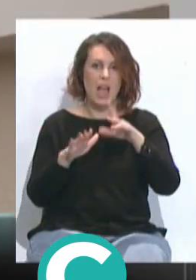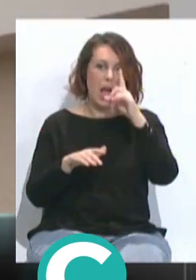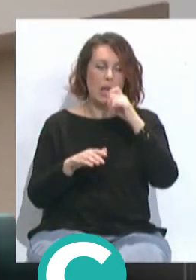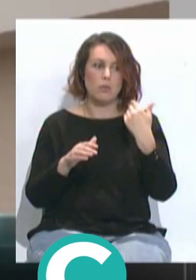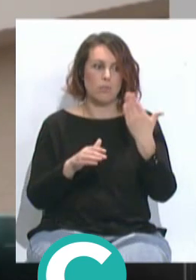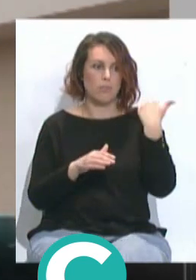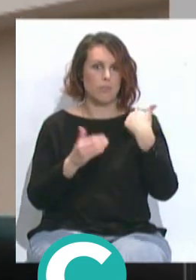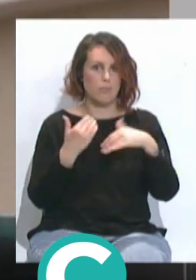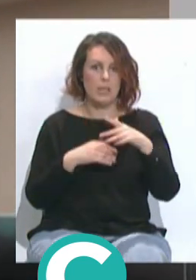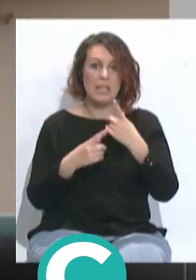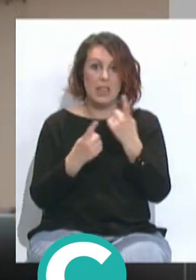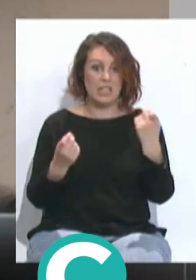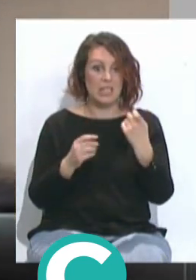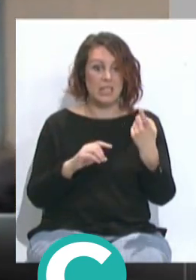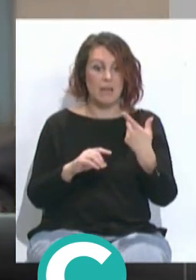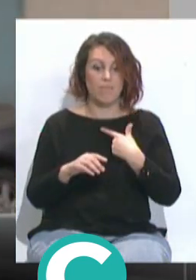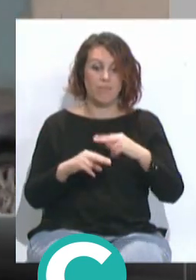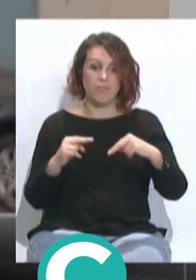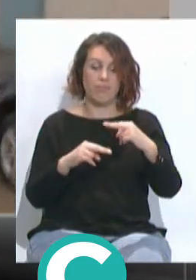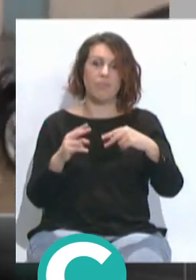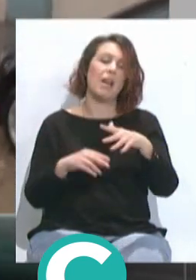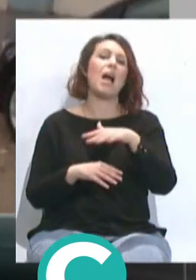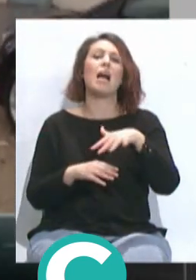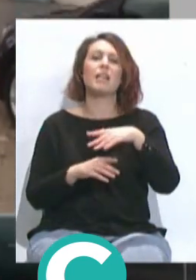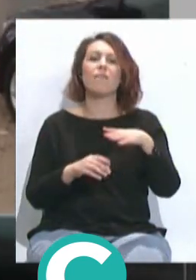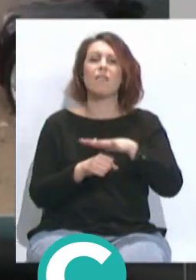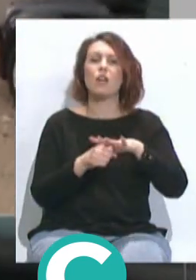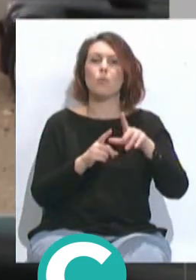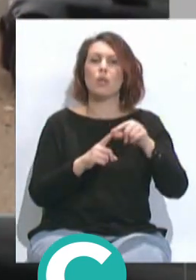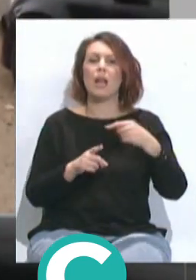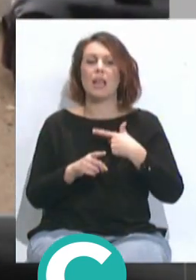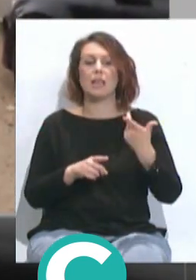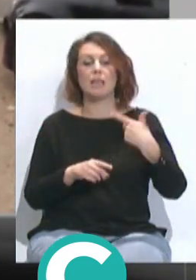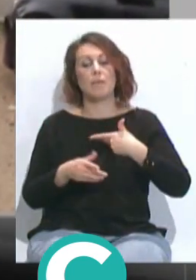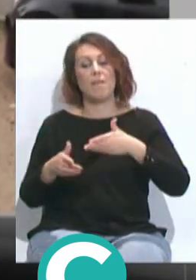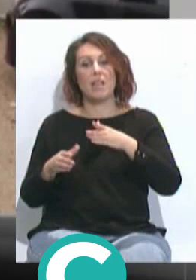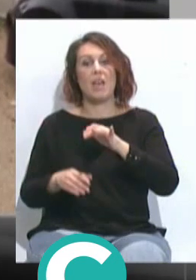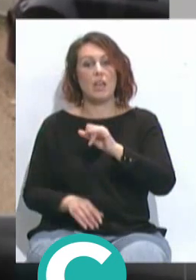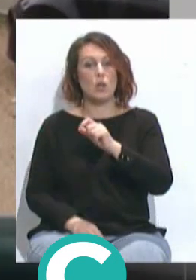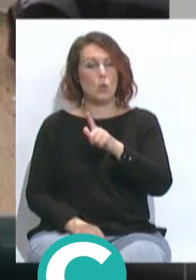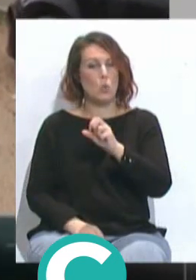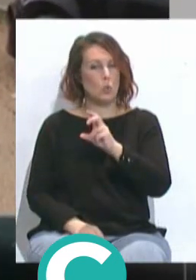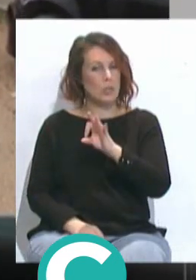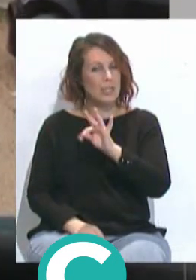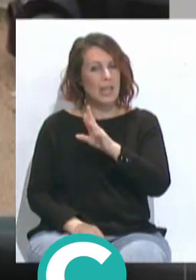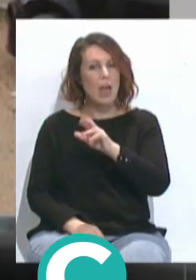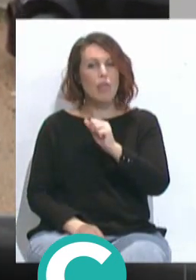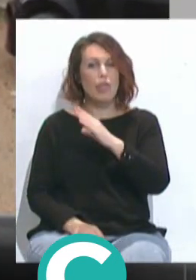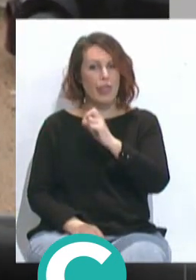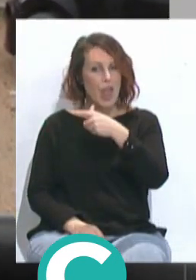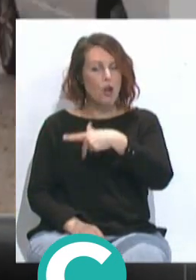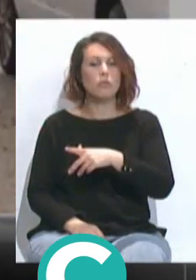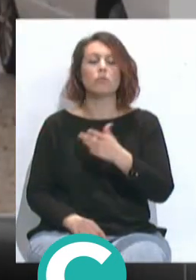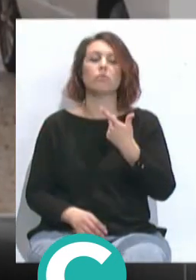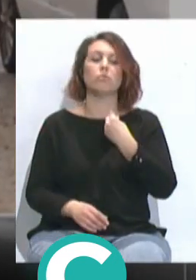urbanizado. Es una calle que está en el barrio de Puntales, entre el barrio y la avenida de la Ilustración, y lo que queremos llevar a cabo allí es la